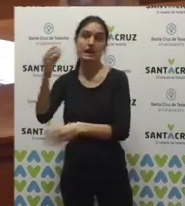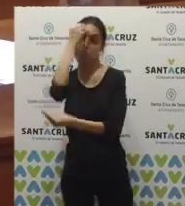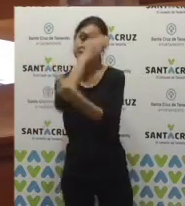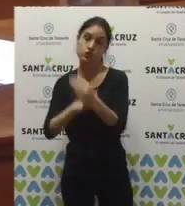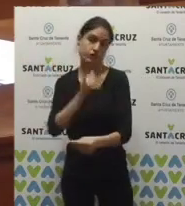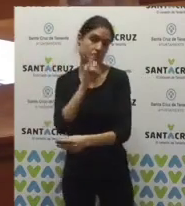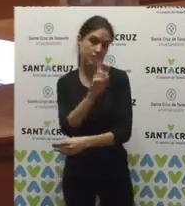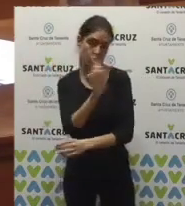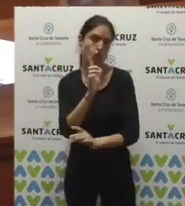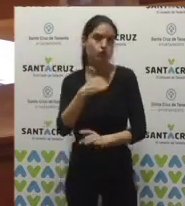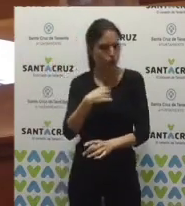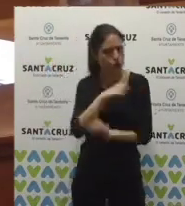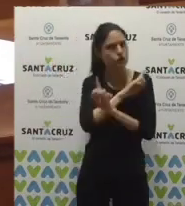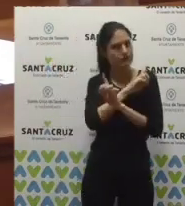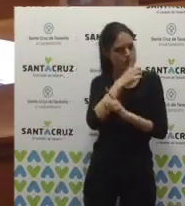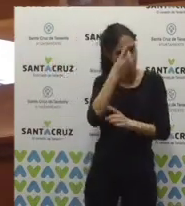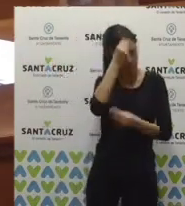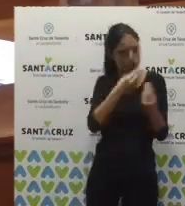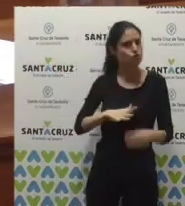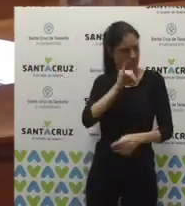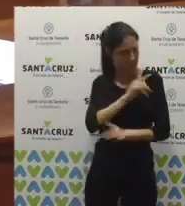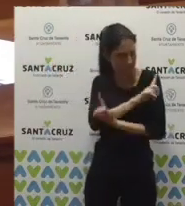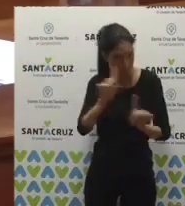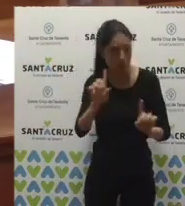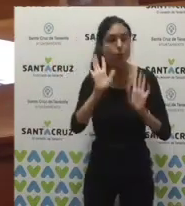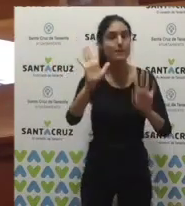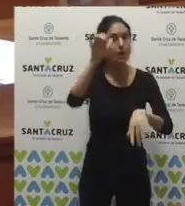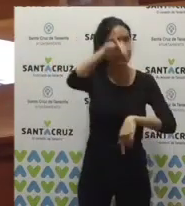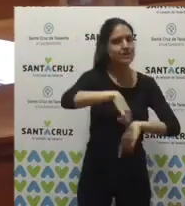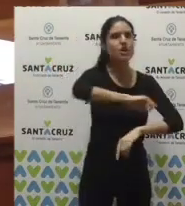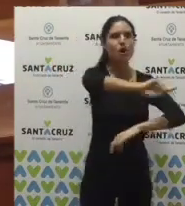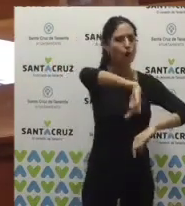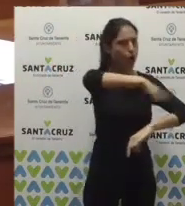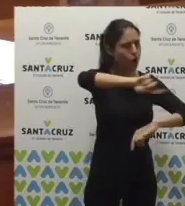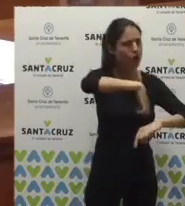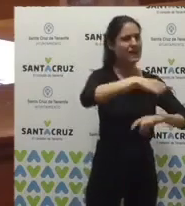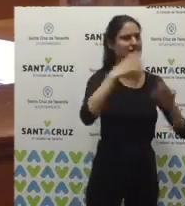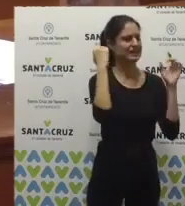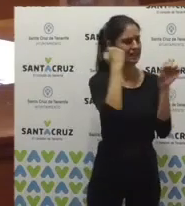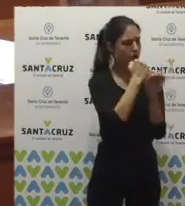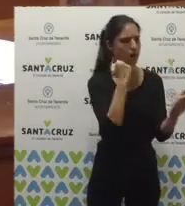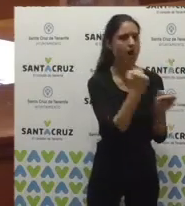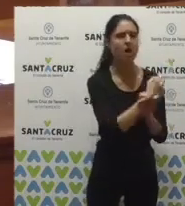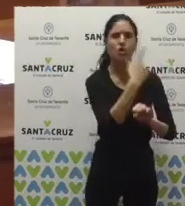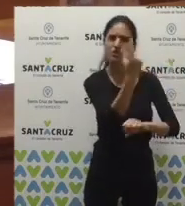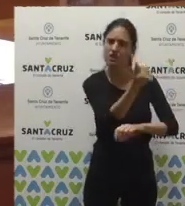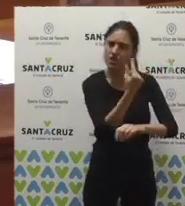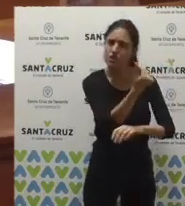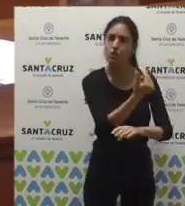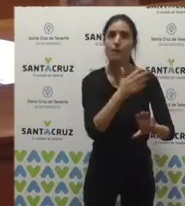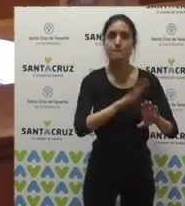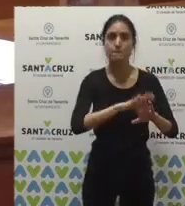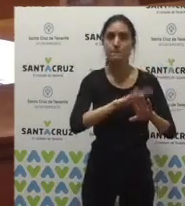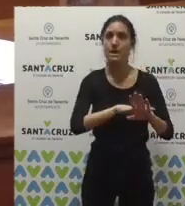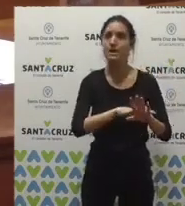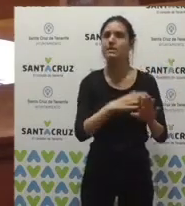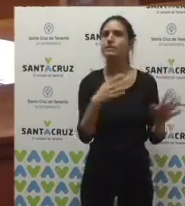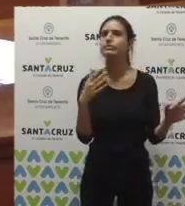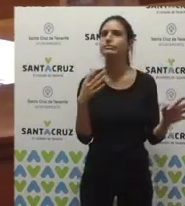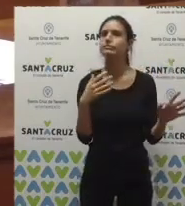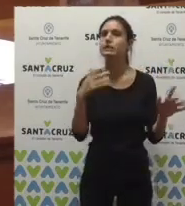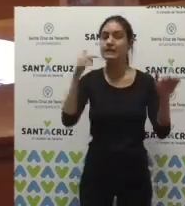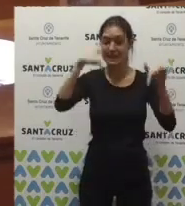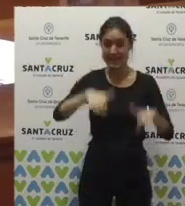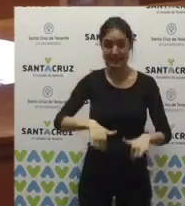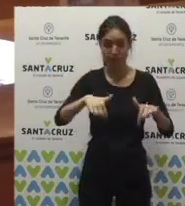y horas de esfuerzo y de dinero de está el ayuntamiento de santa cruz para poder llegar a este